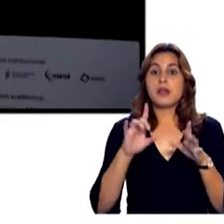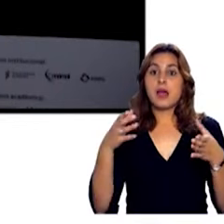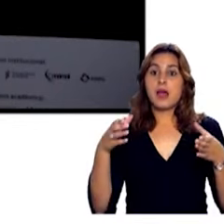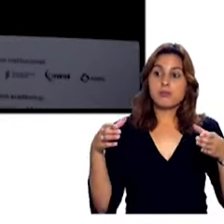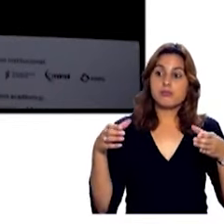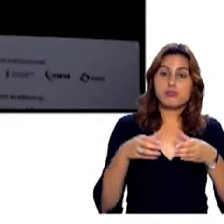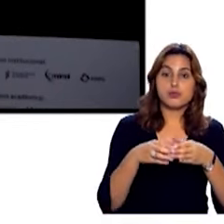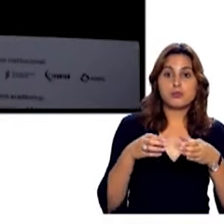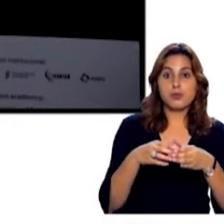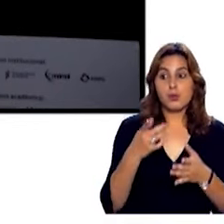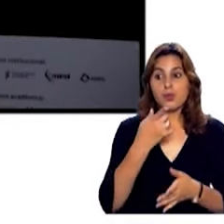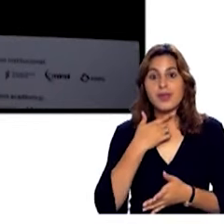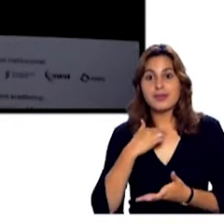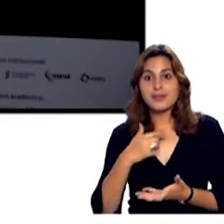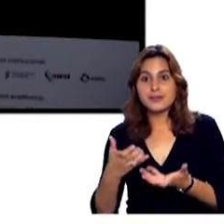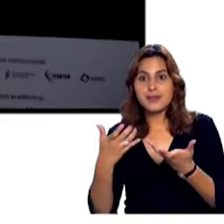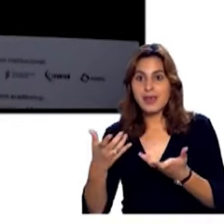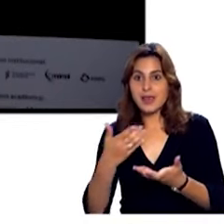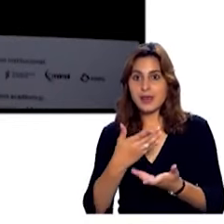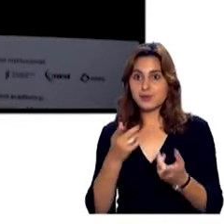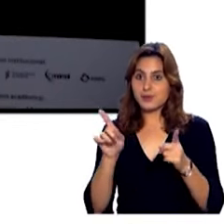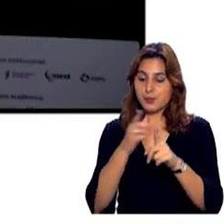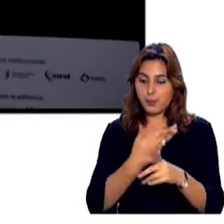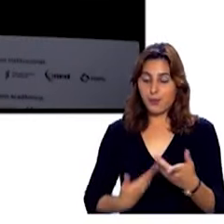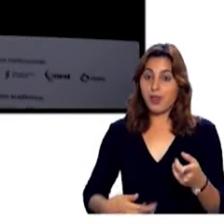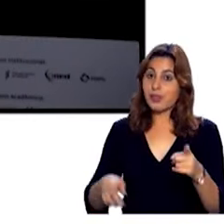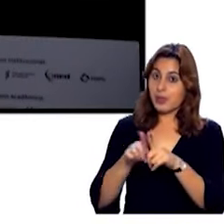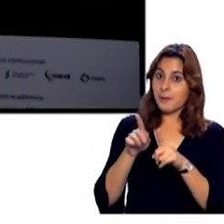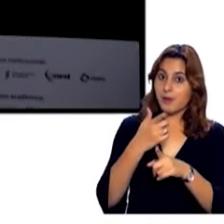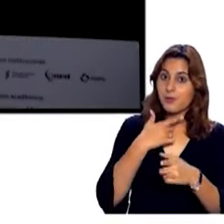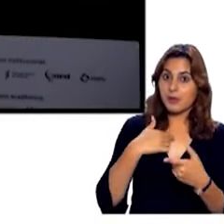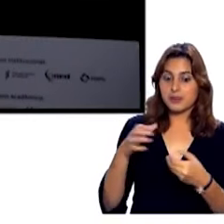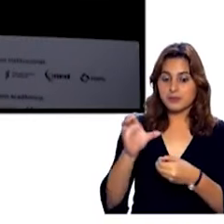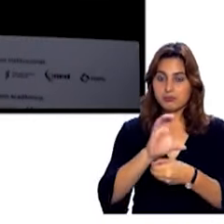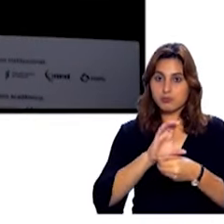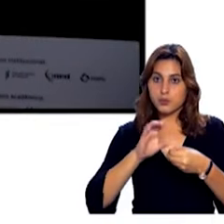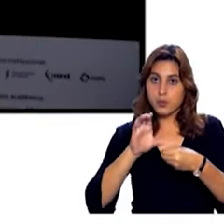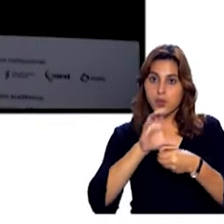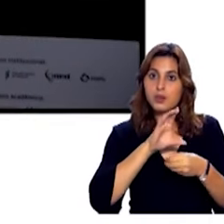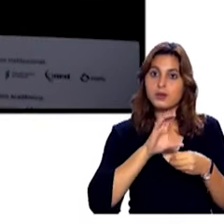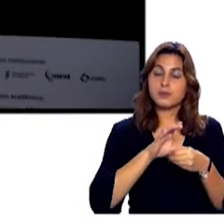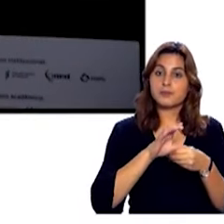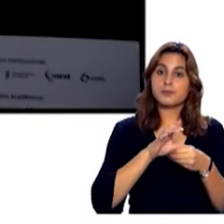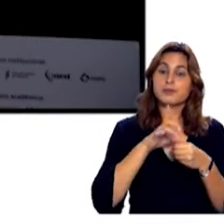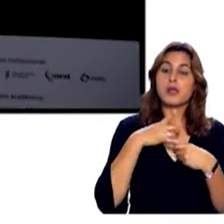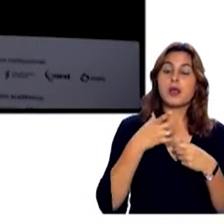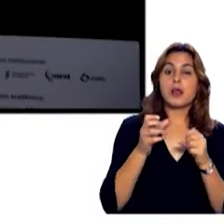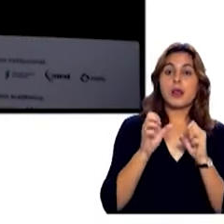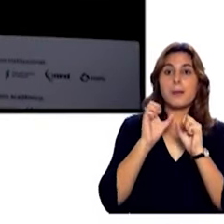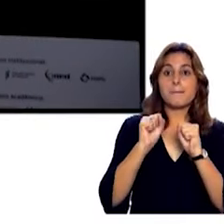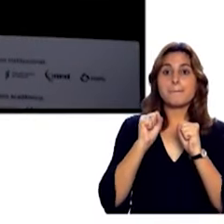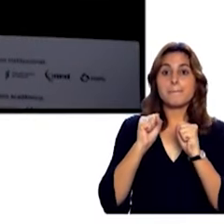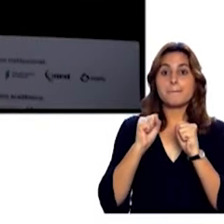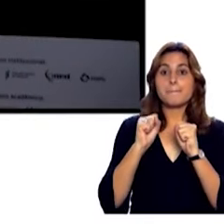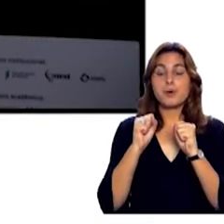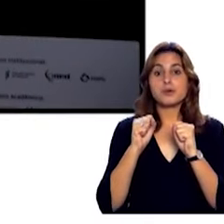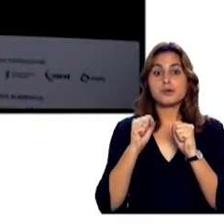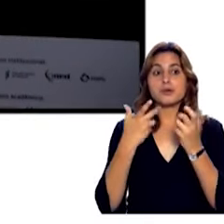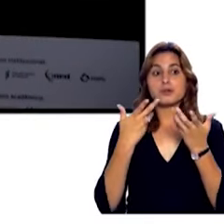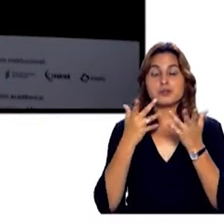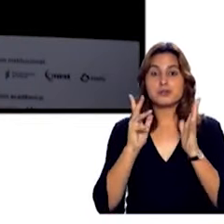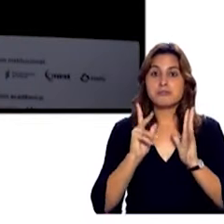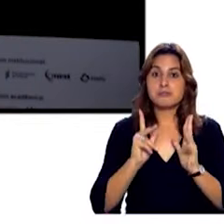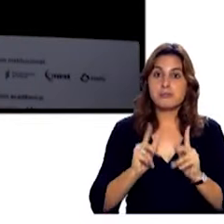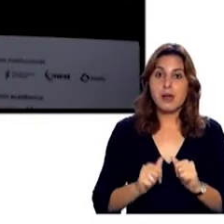tribunal colegiado Sea una voluntad que se exprese lo má libre posible lo que hacemos es que